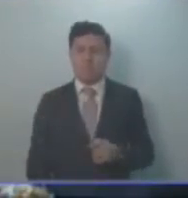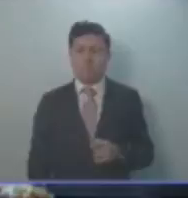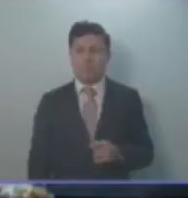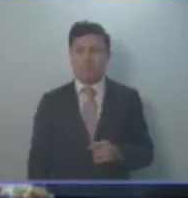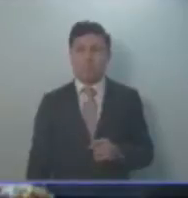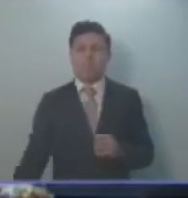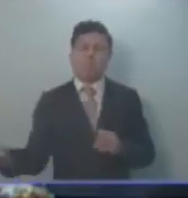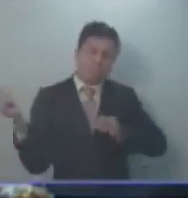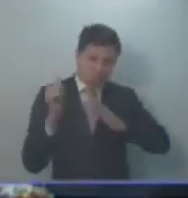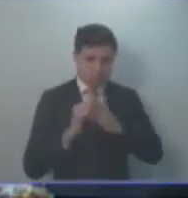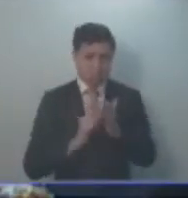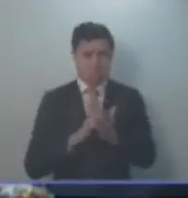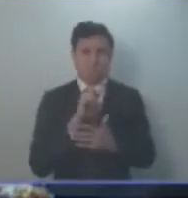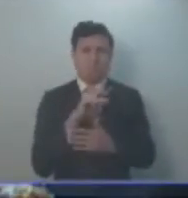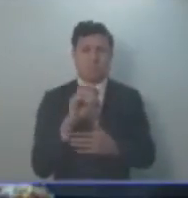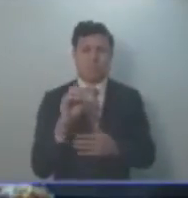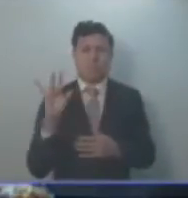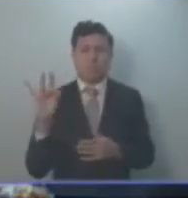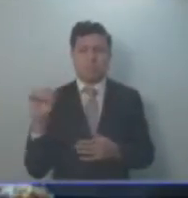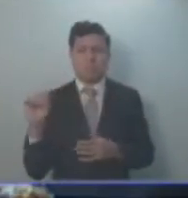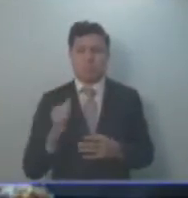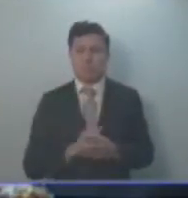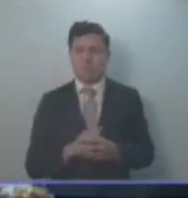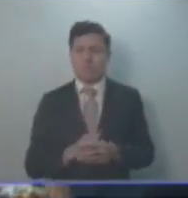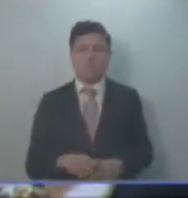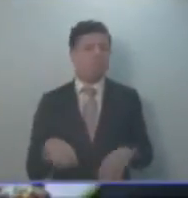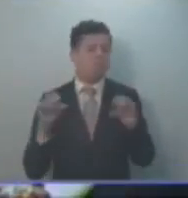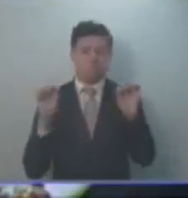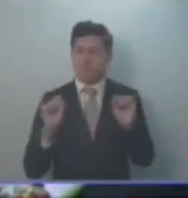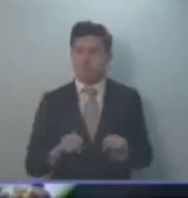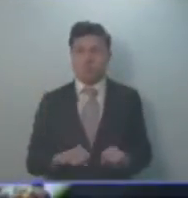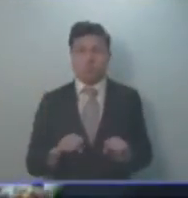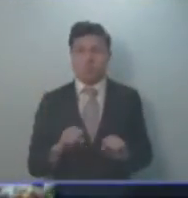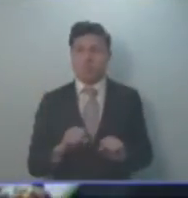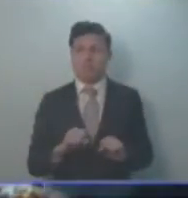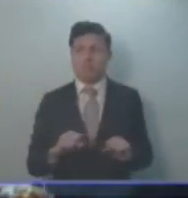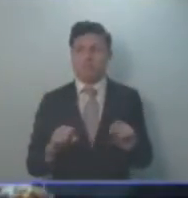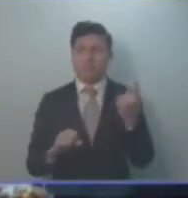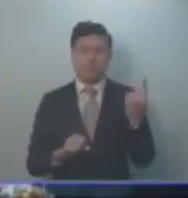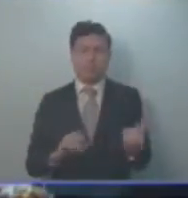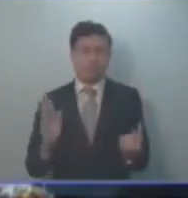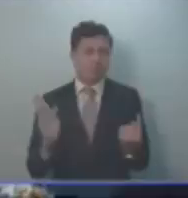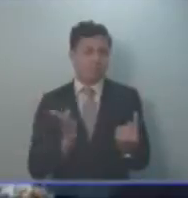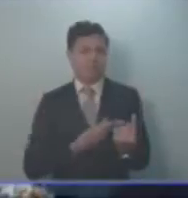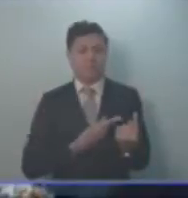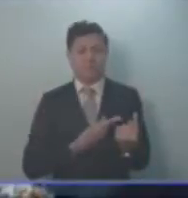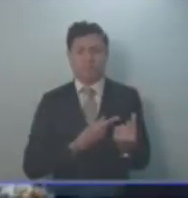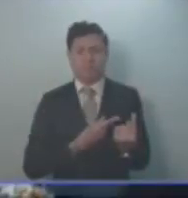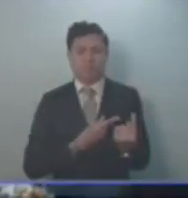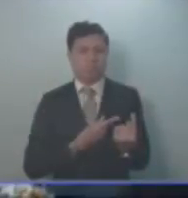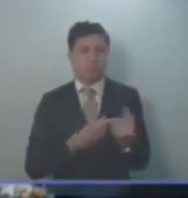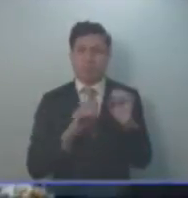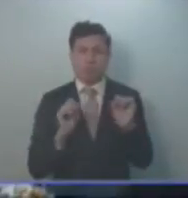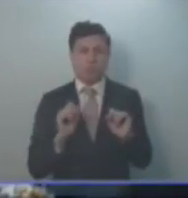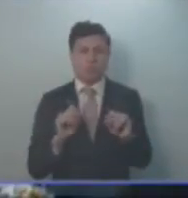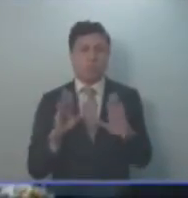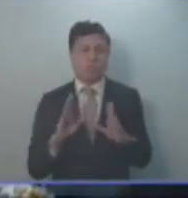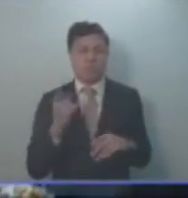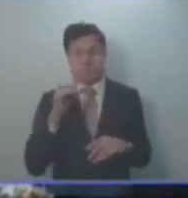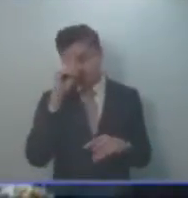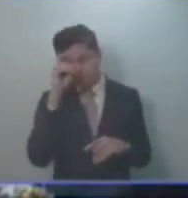Artículo 308A. No podrá ser objeto de despido todo trabajador o trabajadora